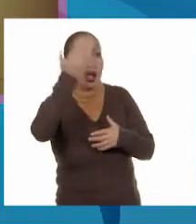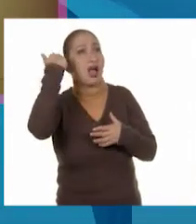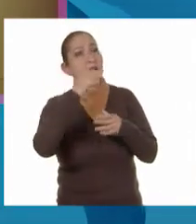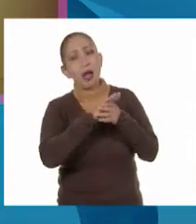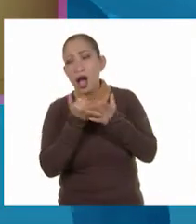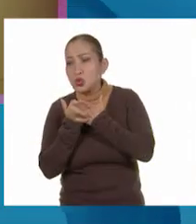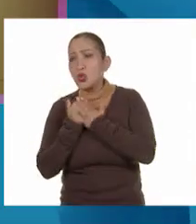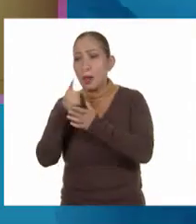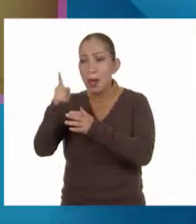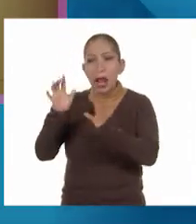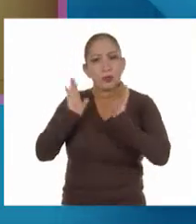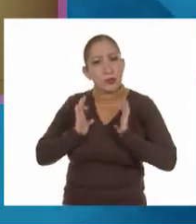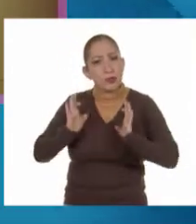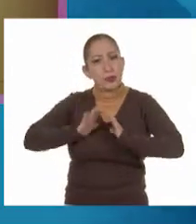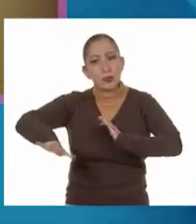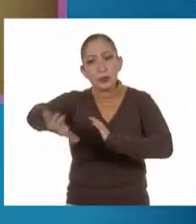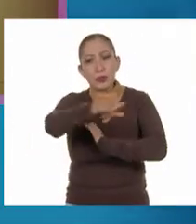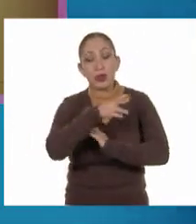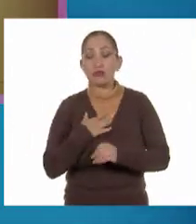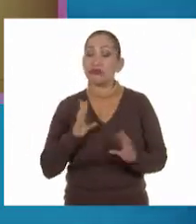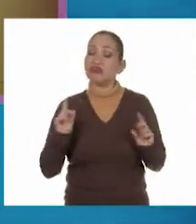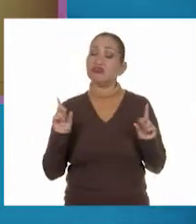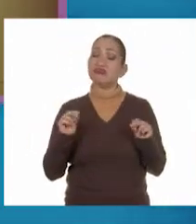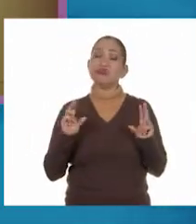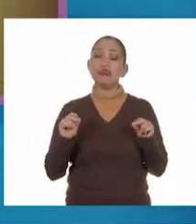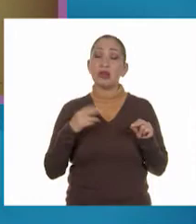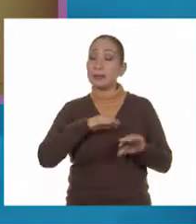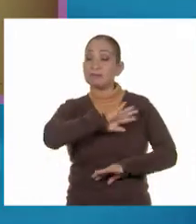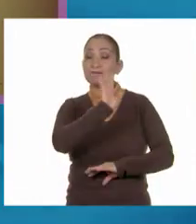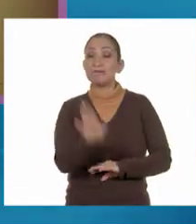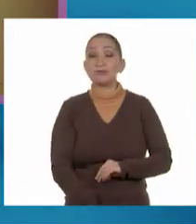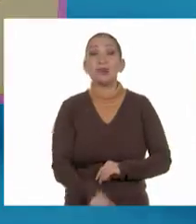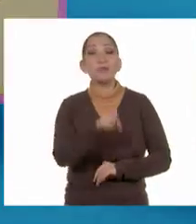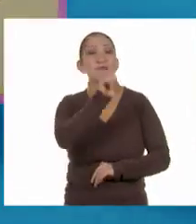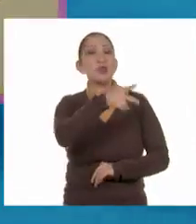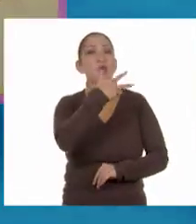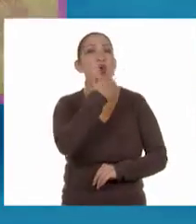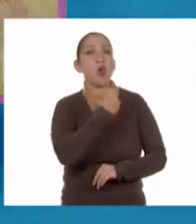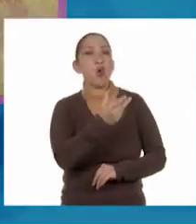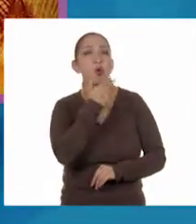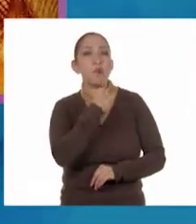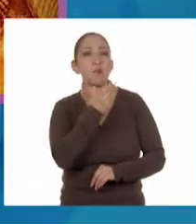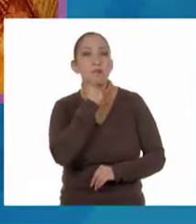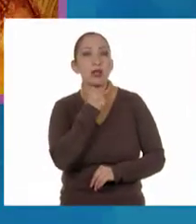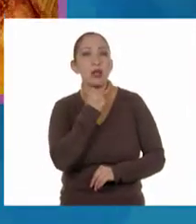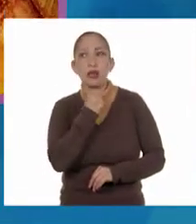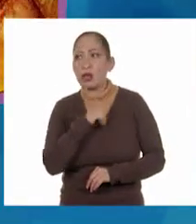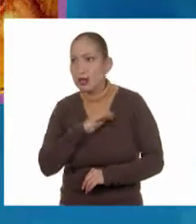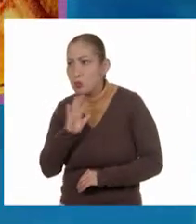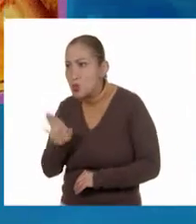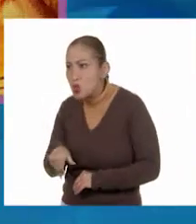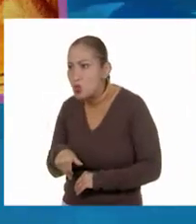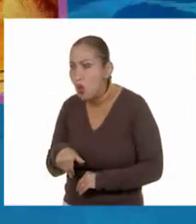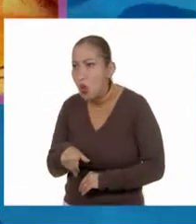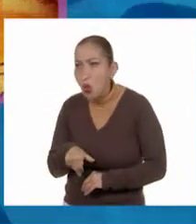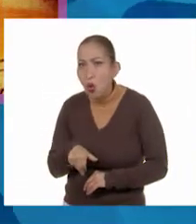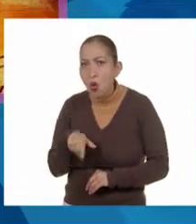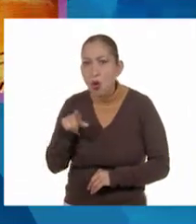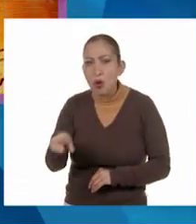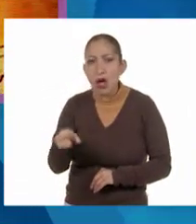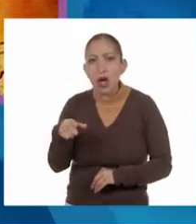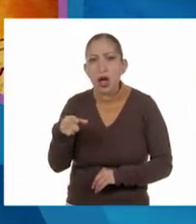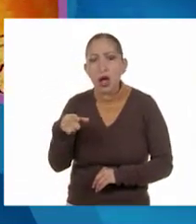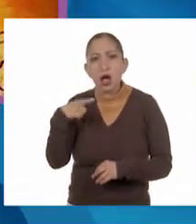los alzados, pero su intento fracasó y culminó con la muerte del Tlatoani. ¿Cómo? ¿Muerte? Pues,